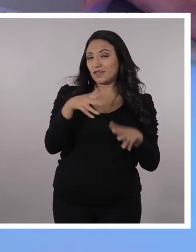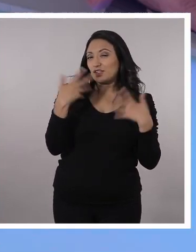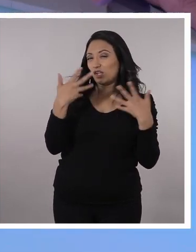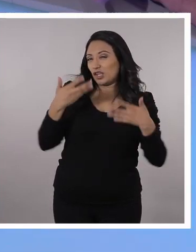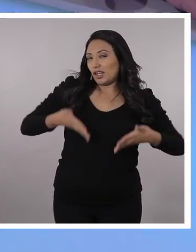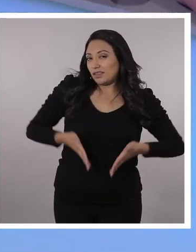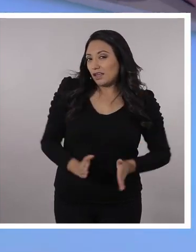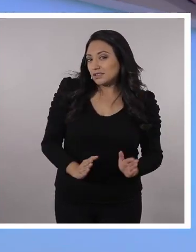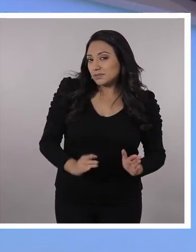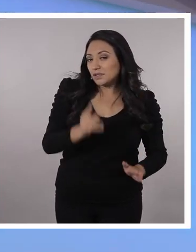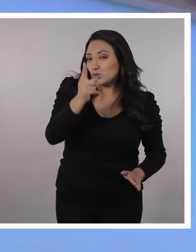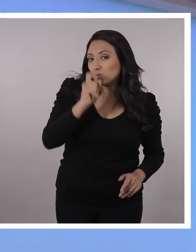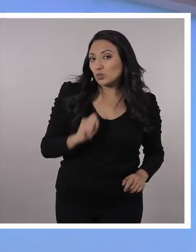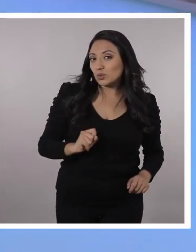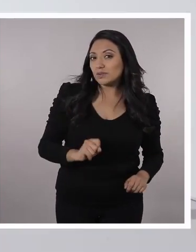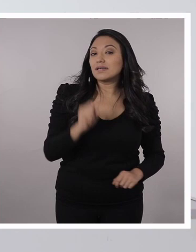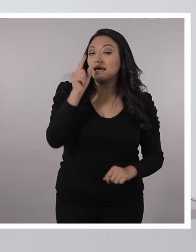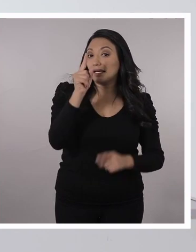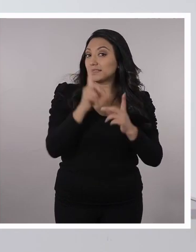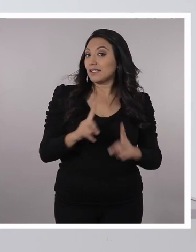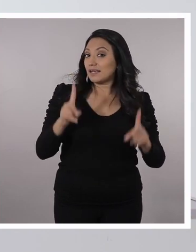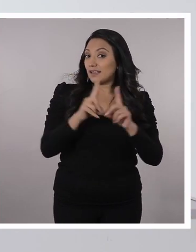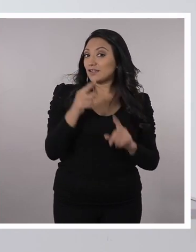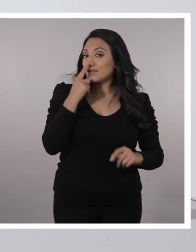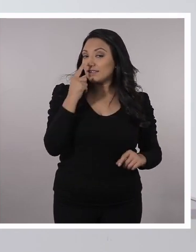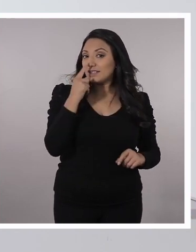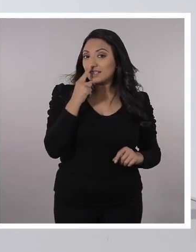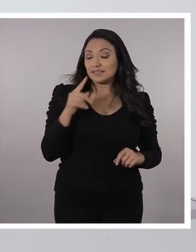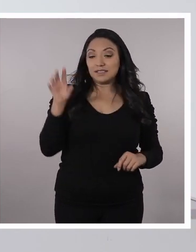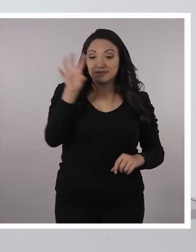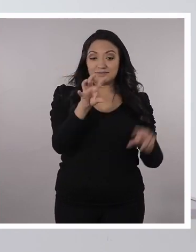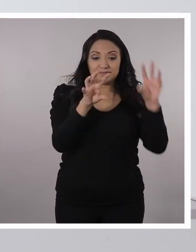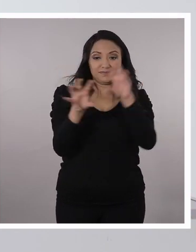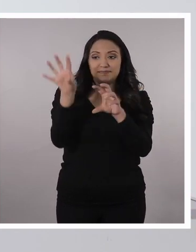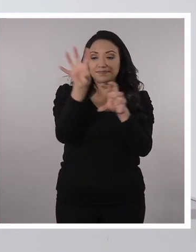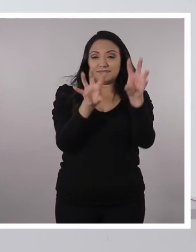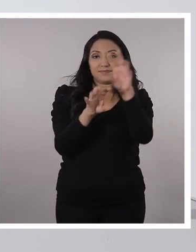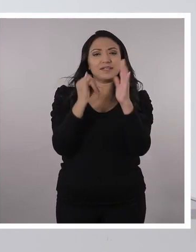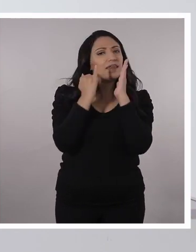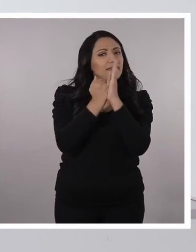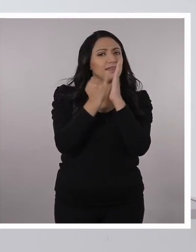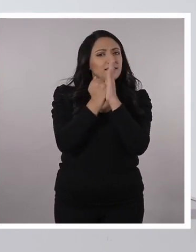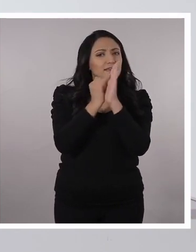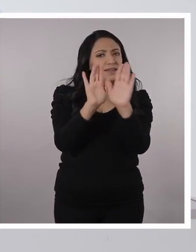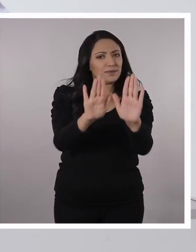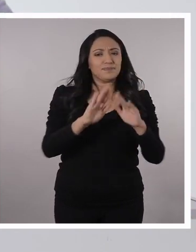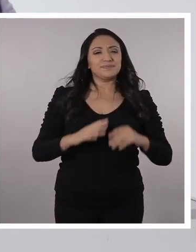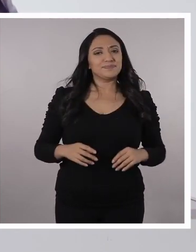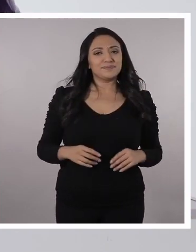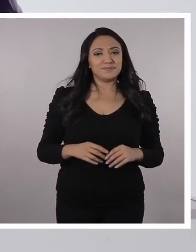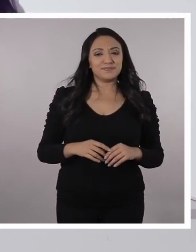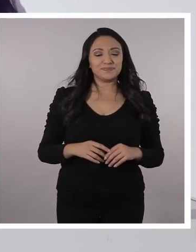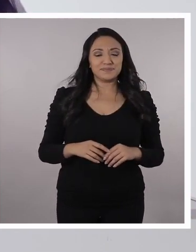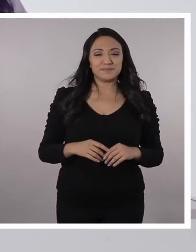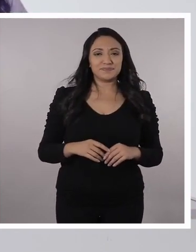¿Y ustedes dónde nacieron? Ese es un dato muy interesante cuando quieren formar su identidad.